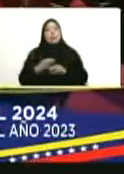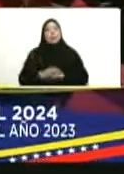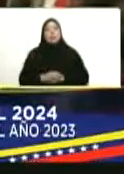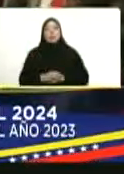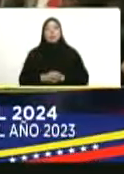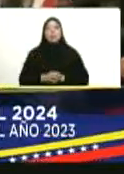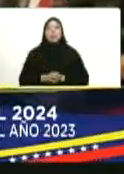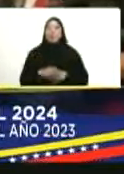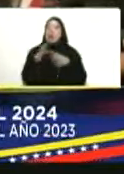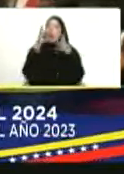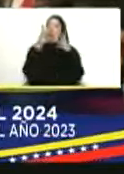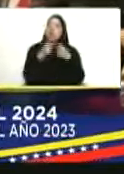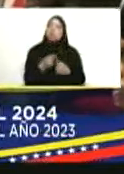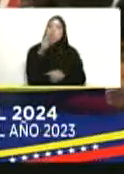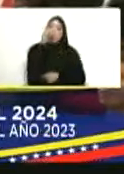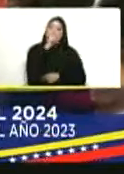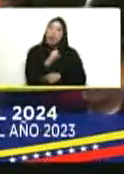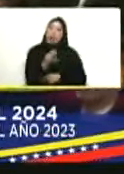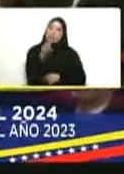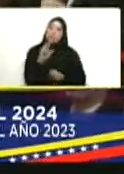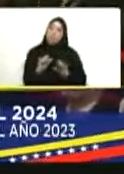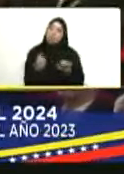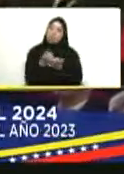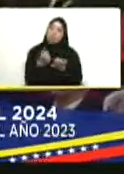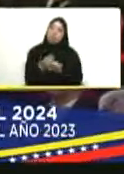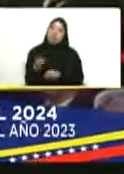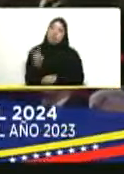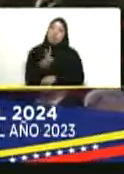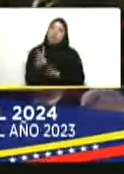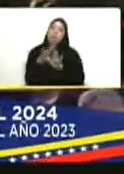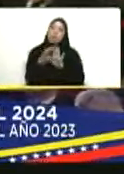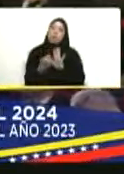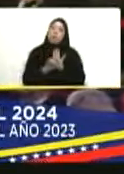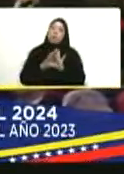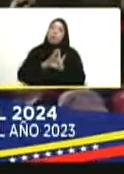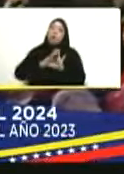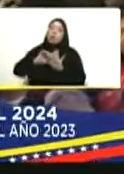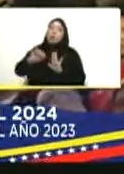pudimos administrar aquellos años y reencaminar el país con la constituyente.